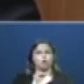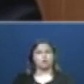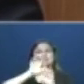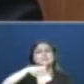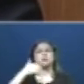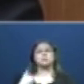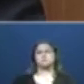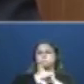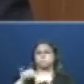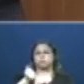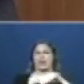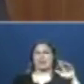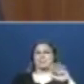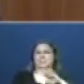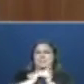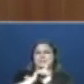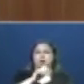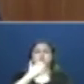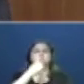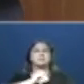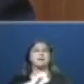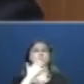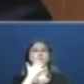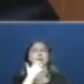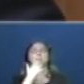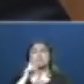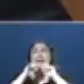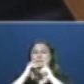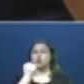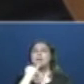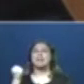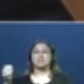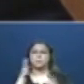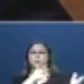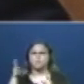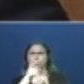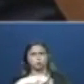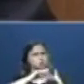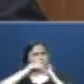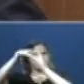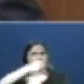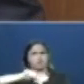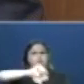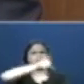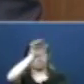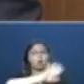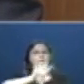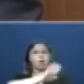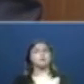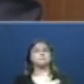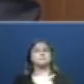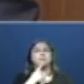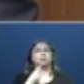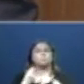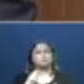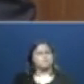alcanzado un nivel de desarrollo que nos hace por ejemplo energía eólica liderar lasas a nivel nacional con una importante presencia